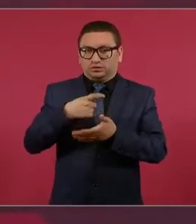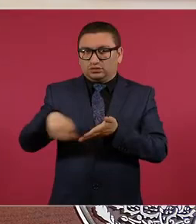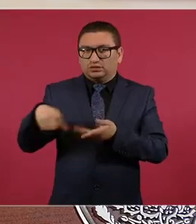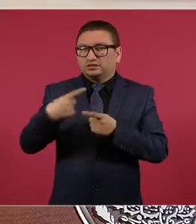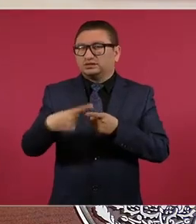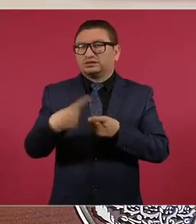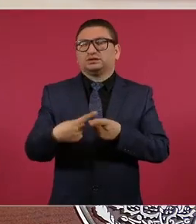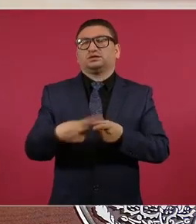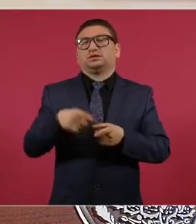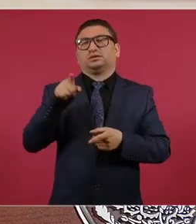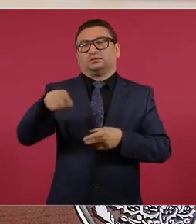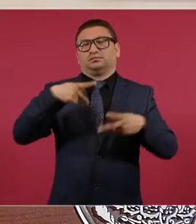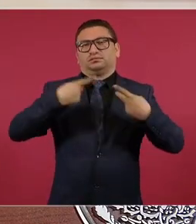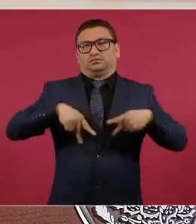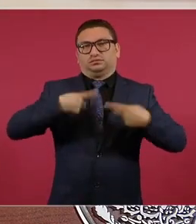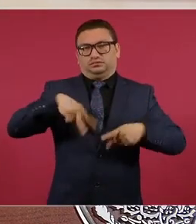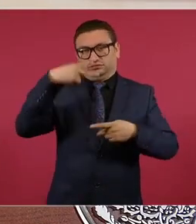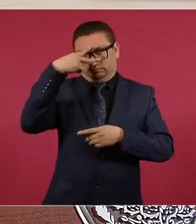mexicanos